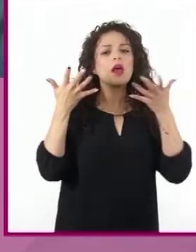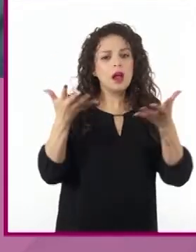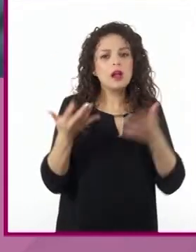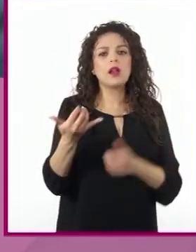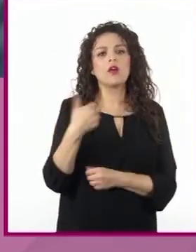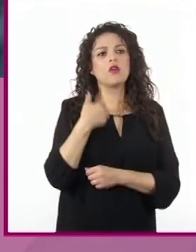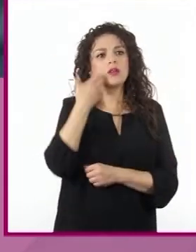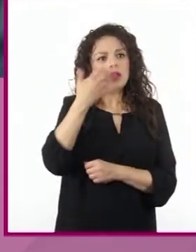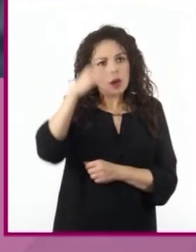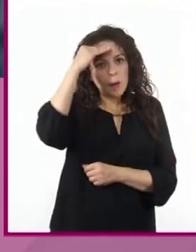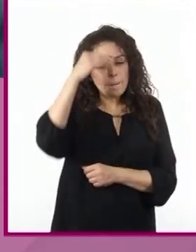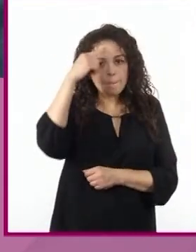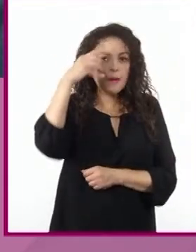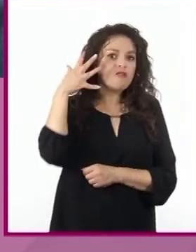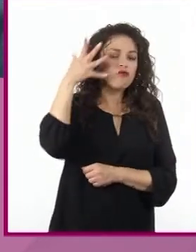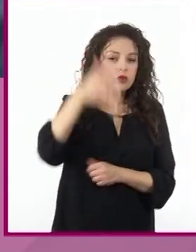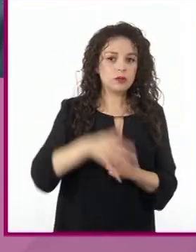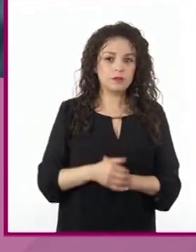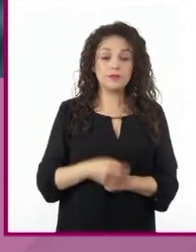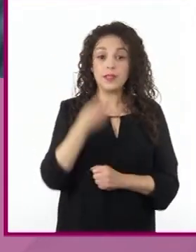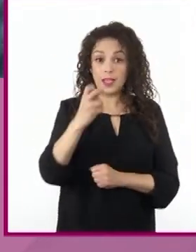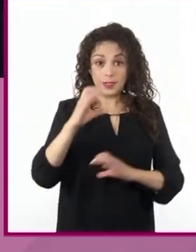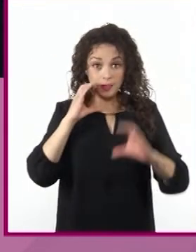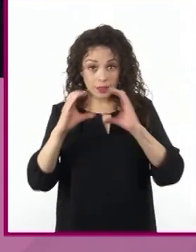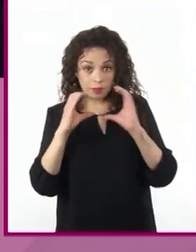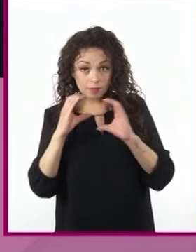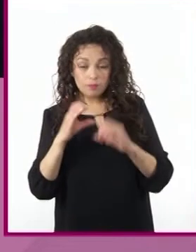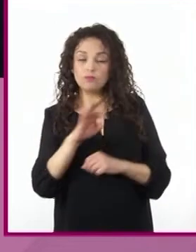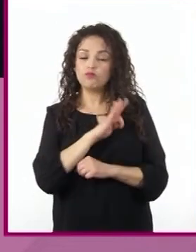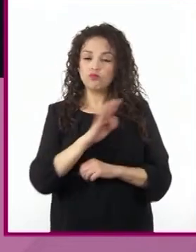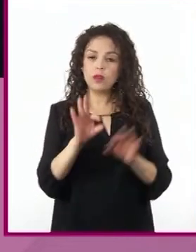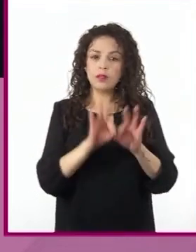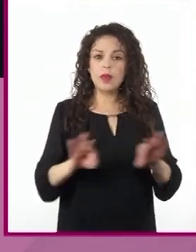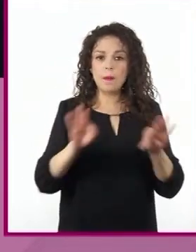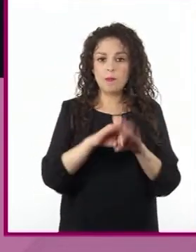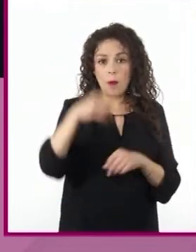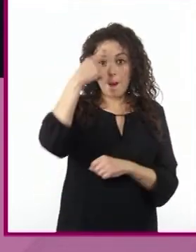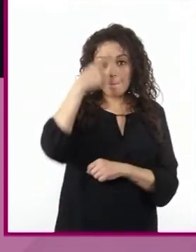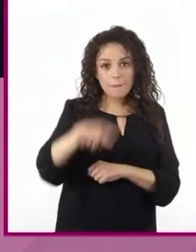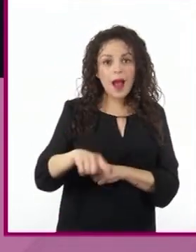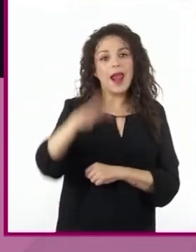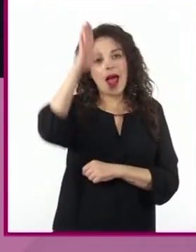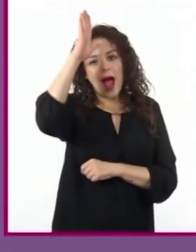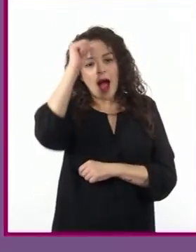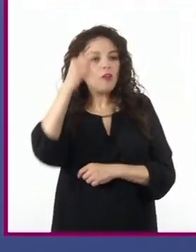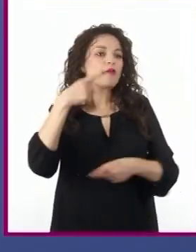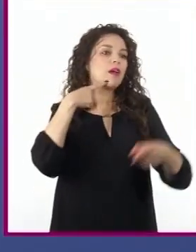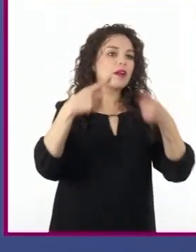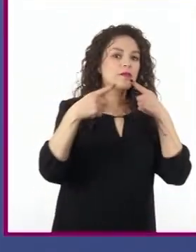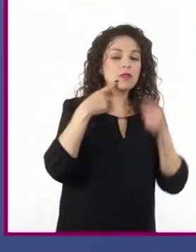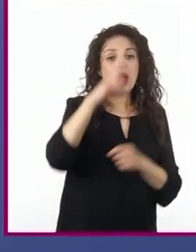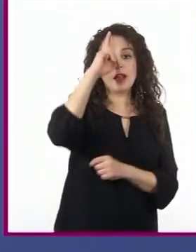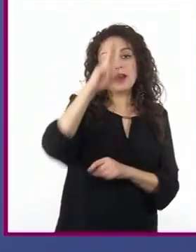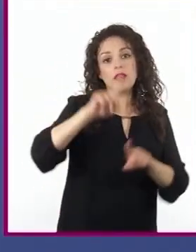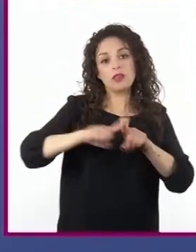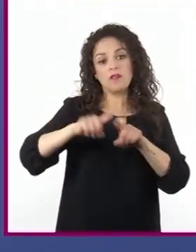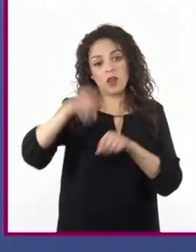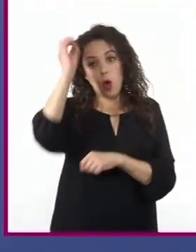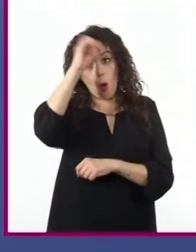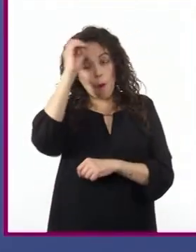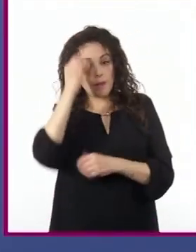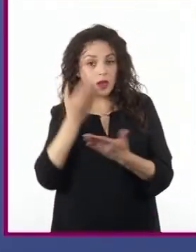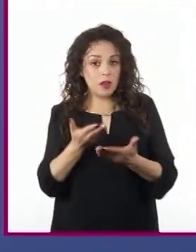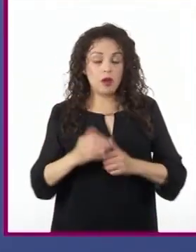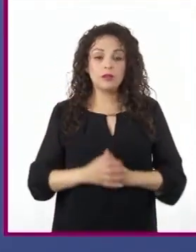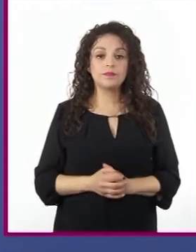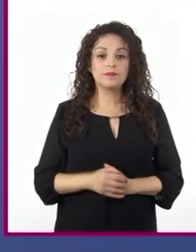Honestidad y comunicación son herramientas para llegar a acuerdos y respetar las distintas opiniones. Como pudieron observar